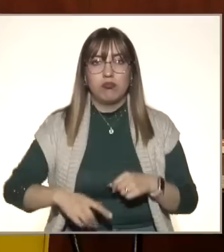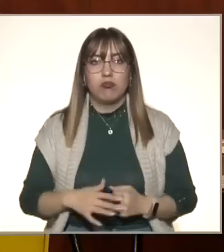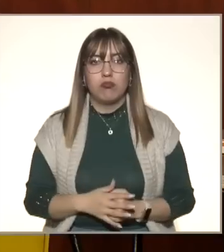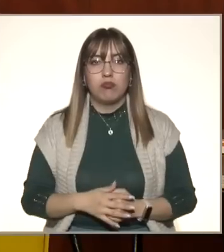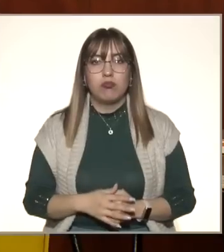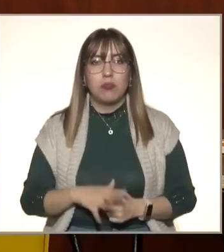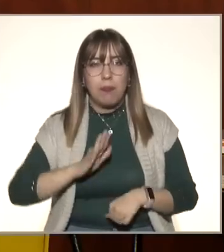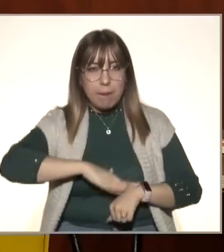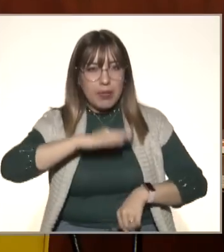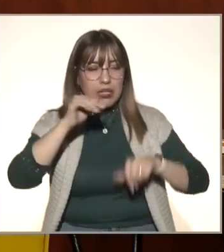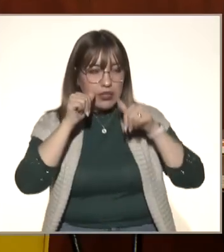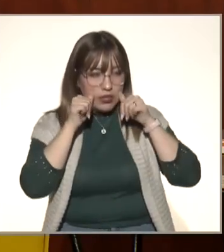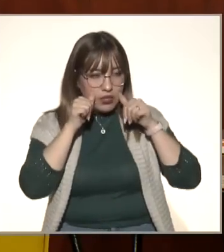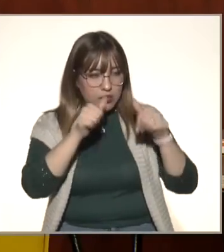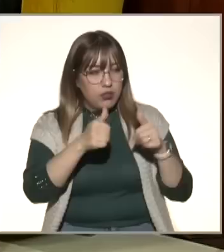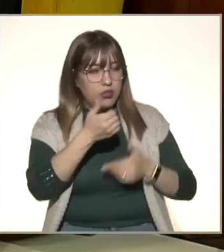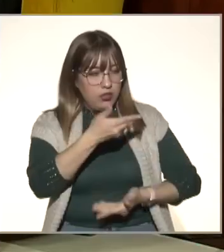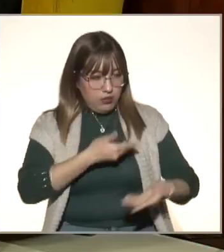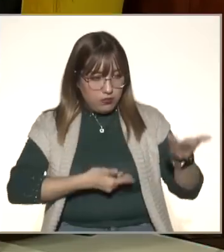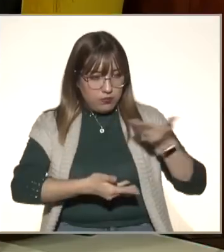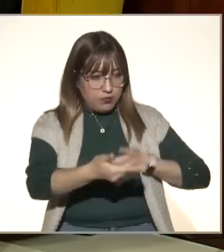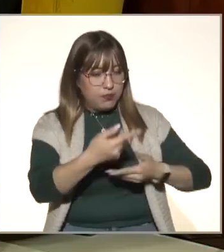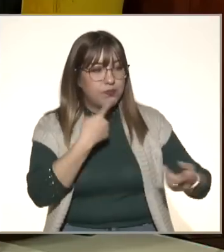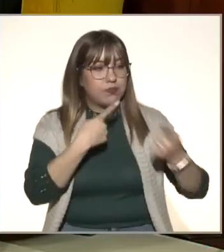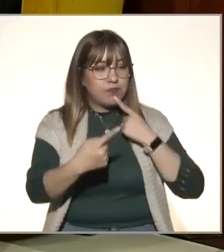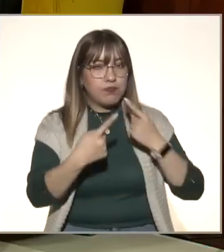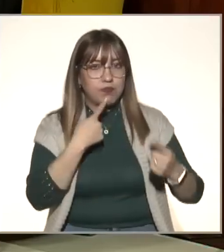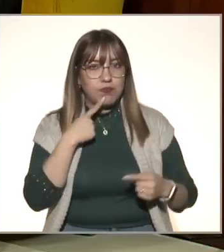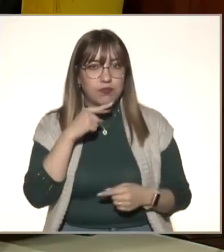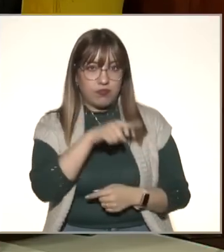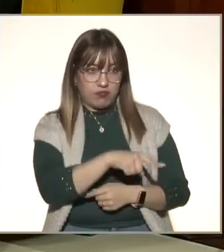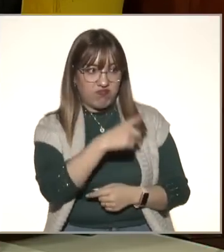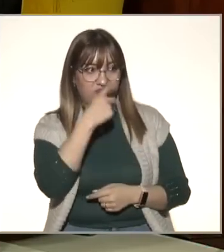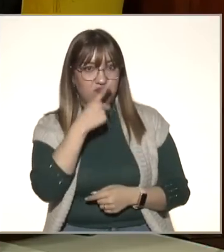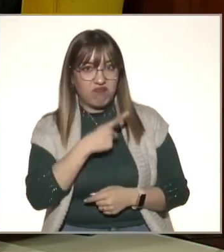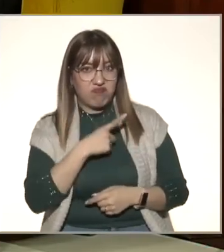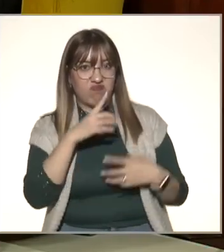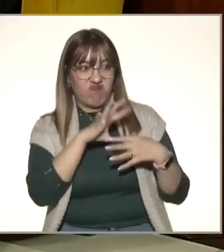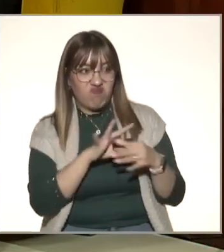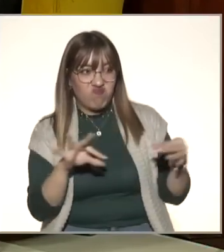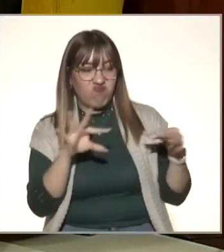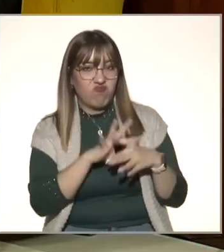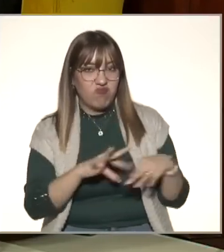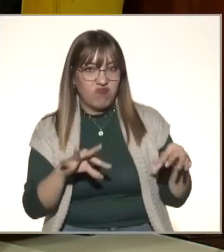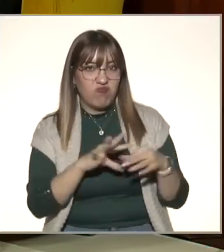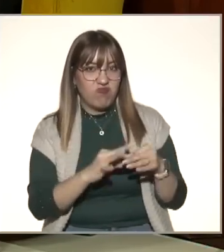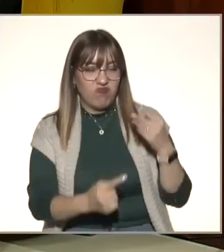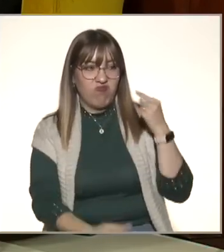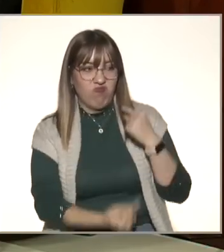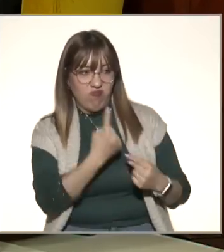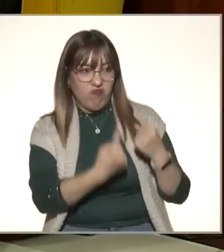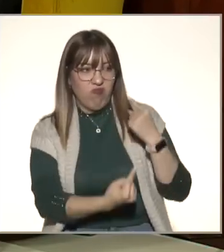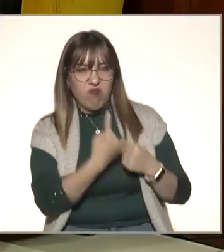a una escucha, a una doble escucha. No es lo que me está diciendo así como en término inicial, ¿no? Sino qué